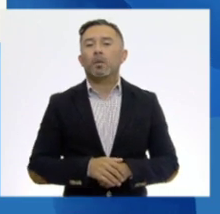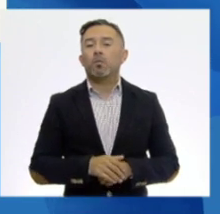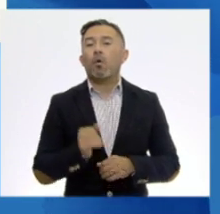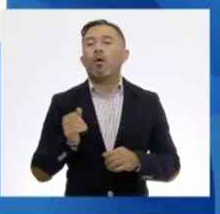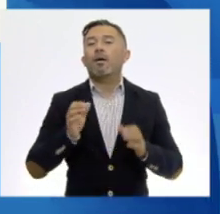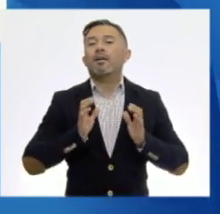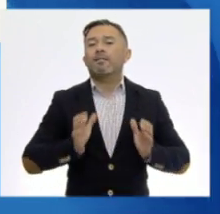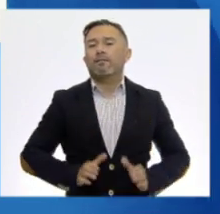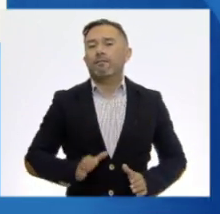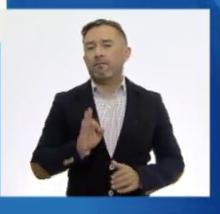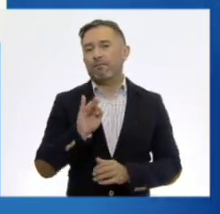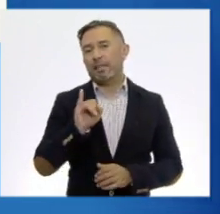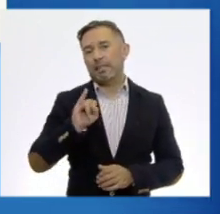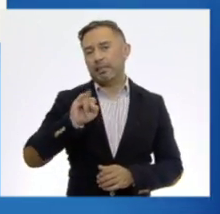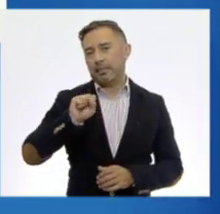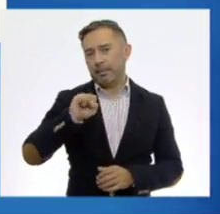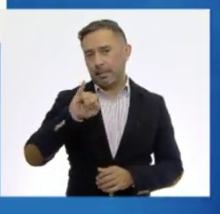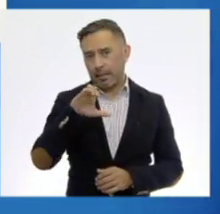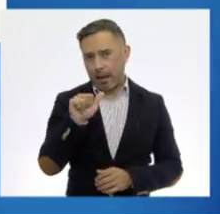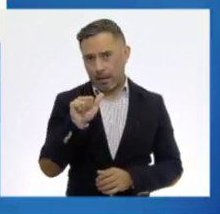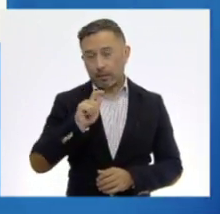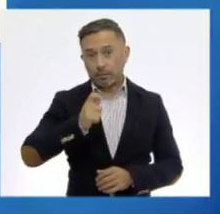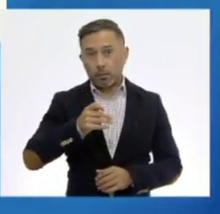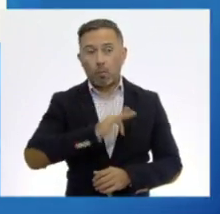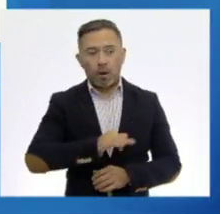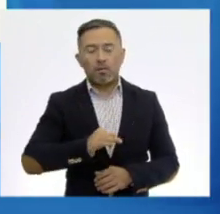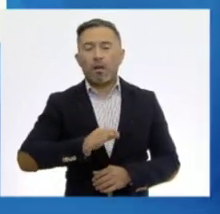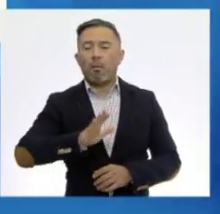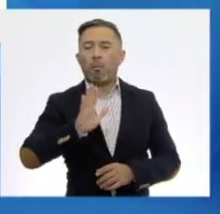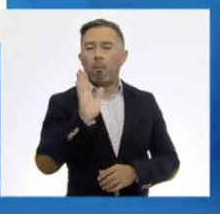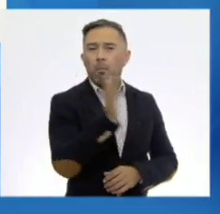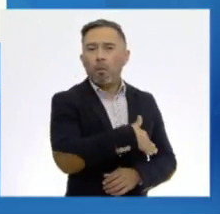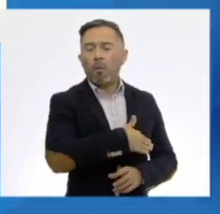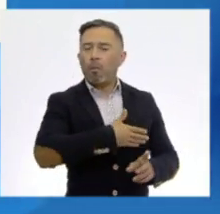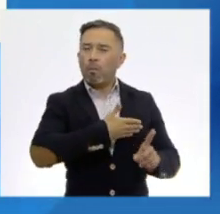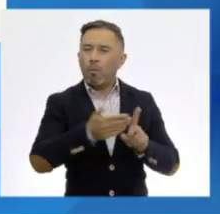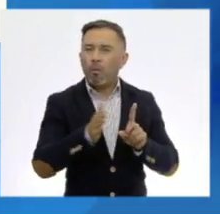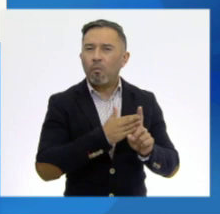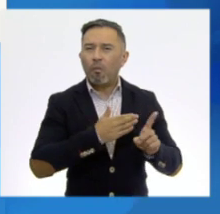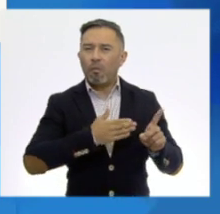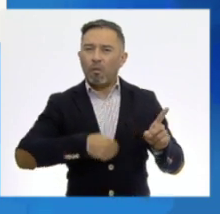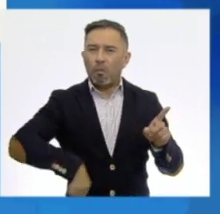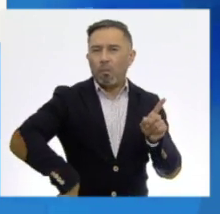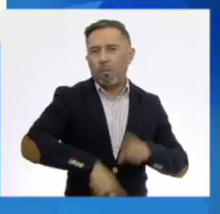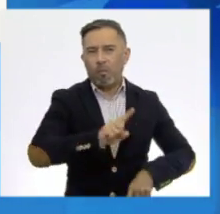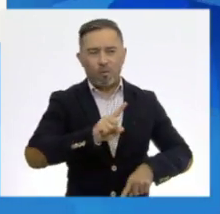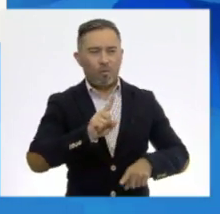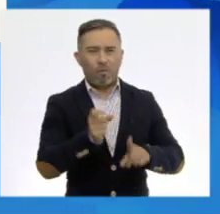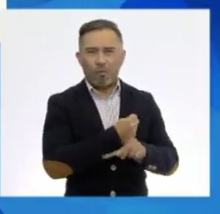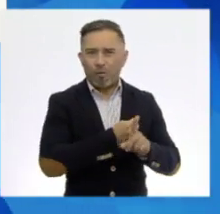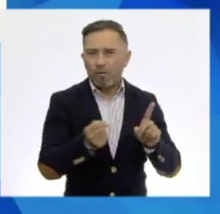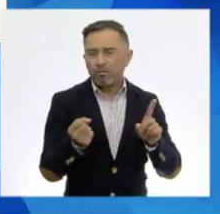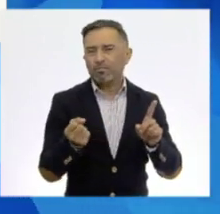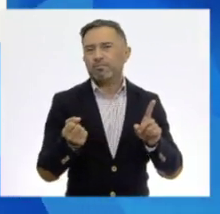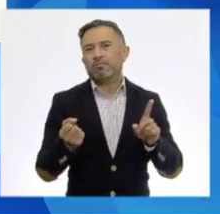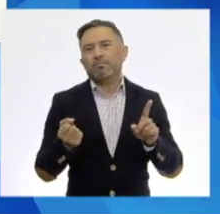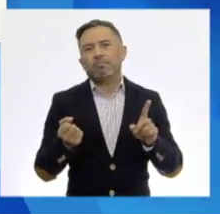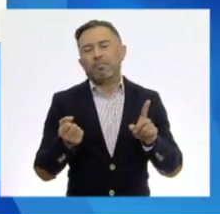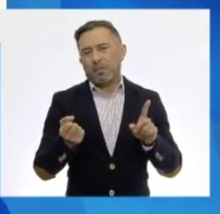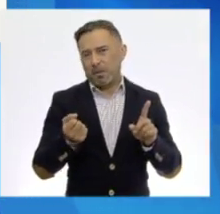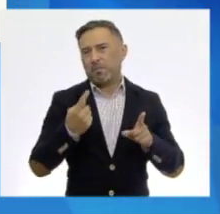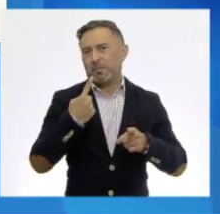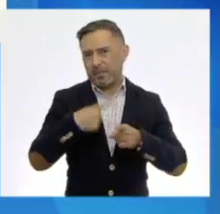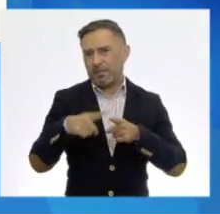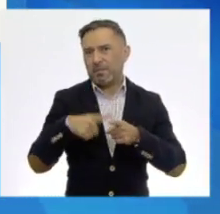de otro u otros, o se deterioran sus pertenencias. Esto puede ser golpear,